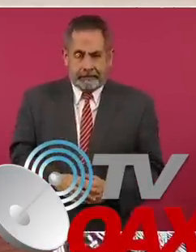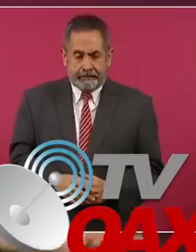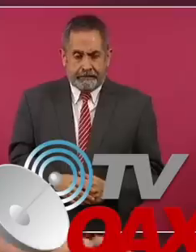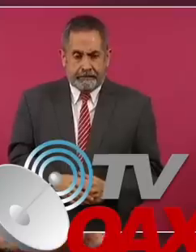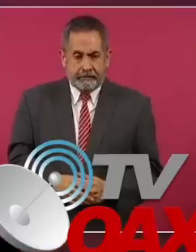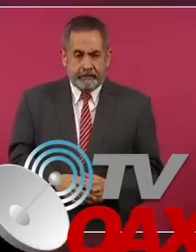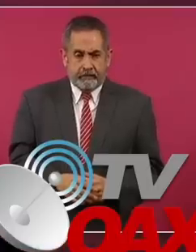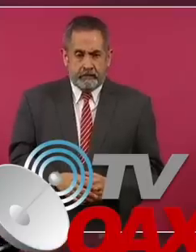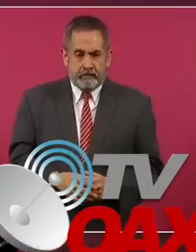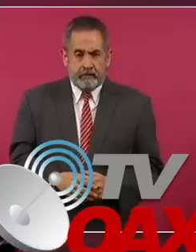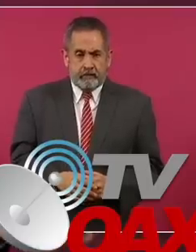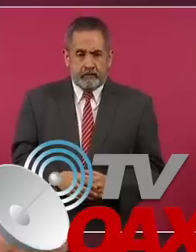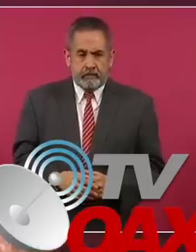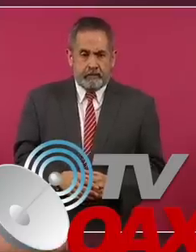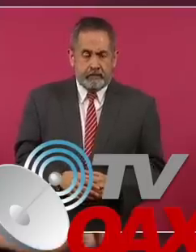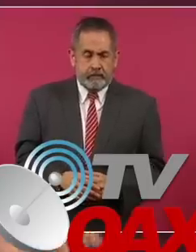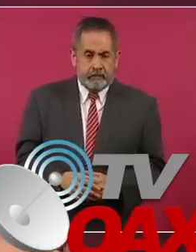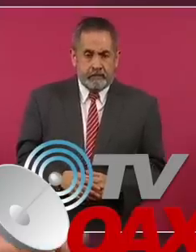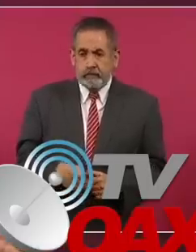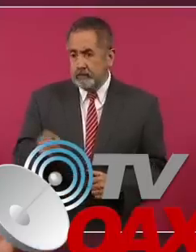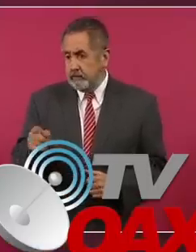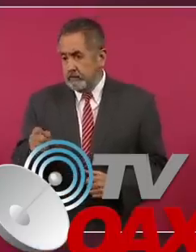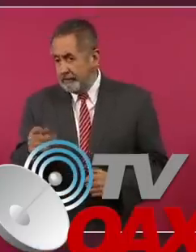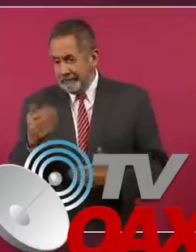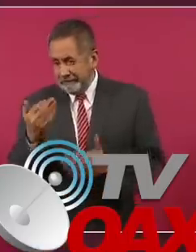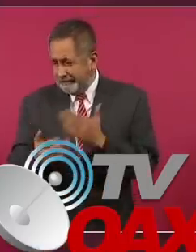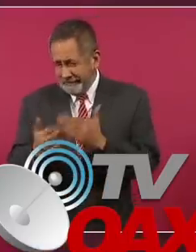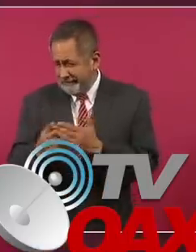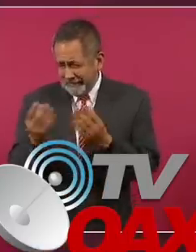Pues darle más al que tiene menos,